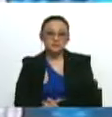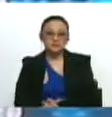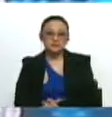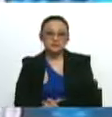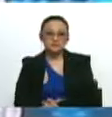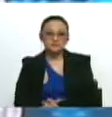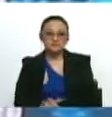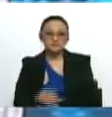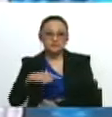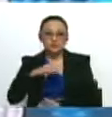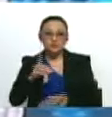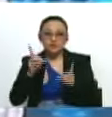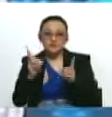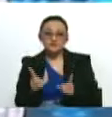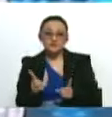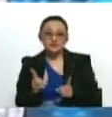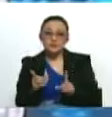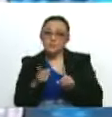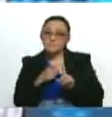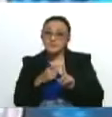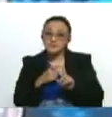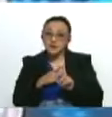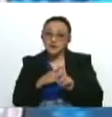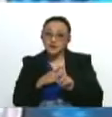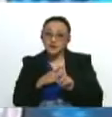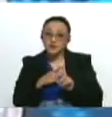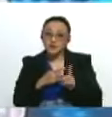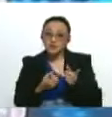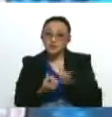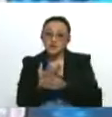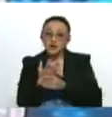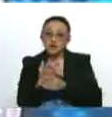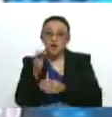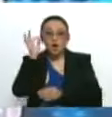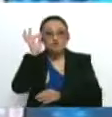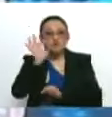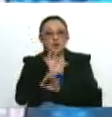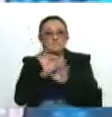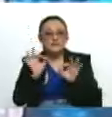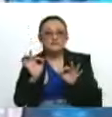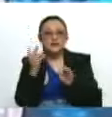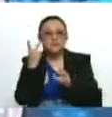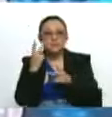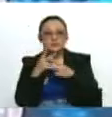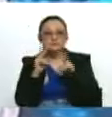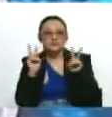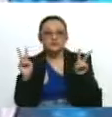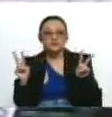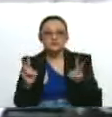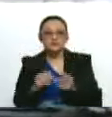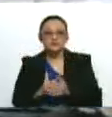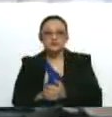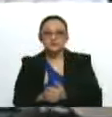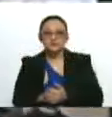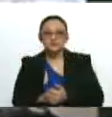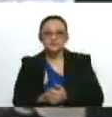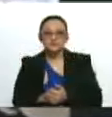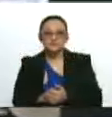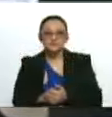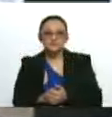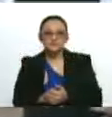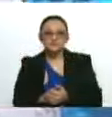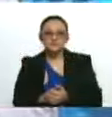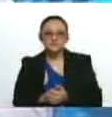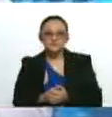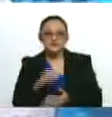hemos decidido, en primer lugar, crear un Consejo Especial por la Paz, el CEPAS.